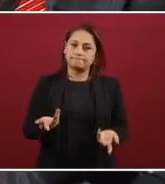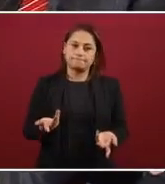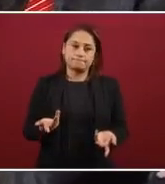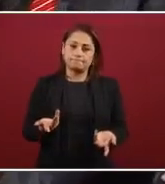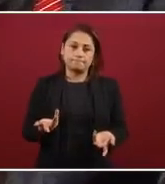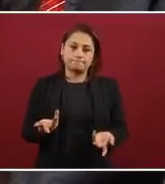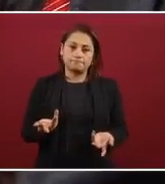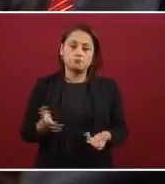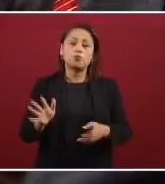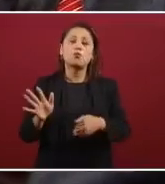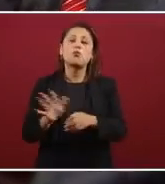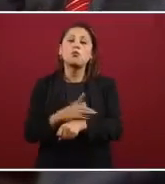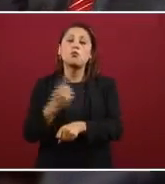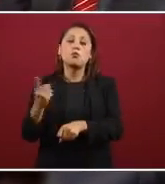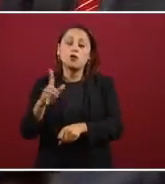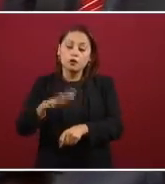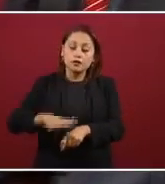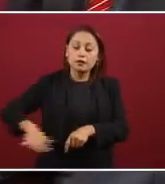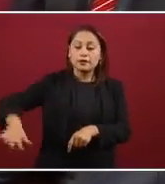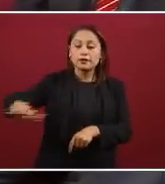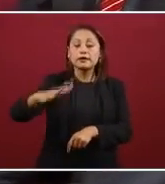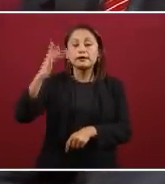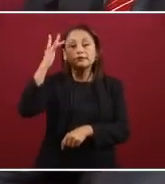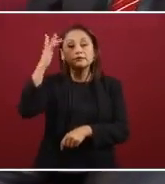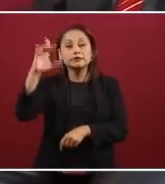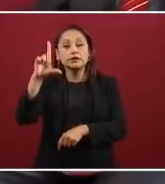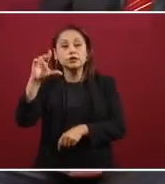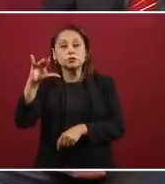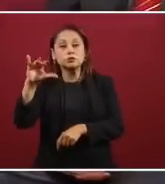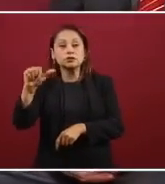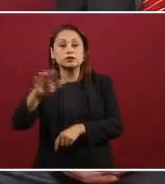instalación del Estado mexicano.